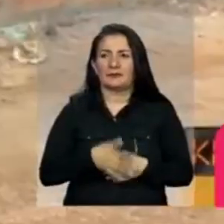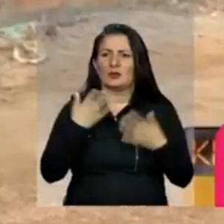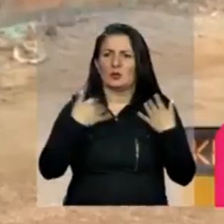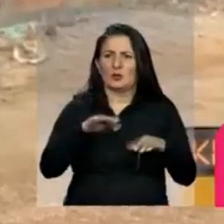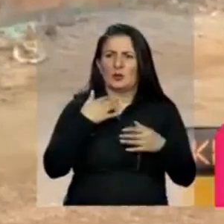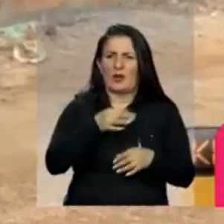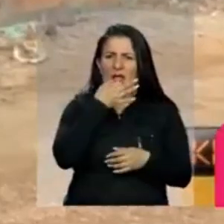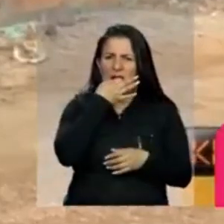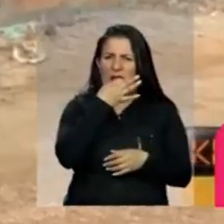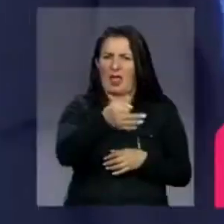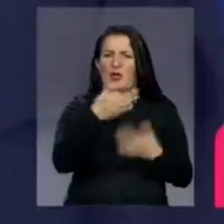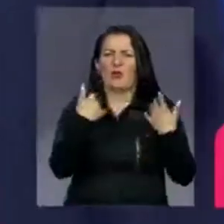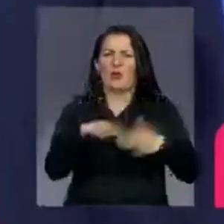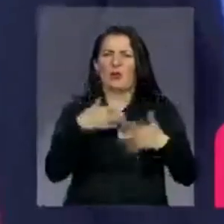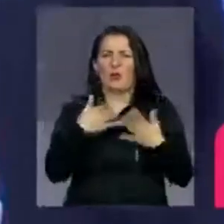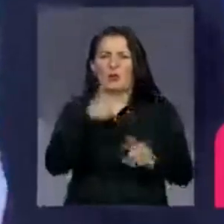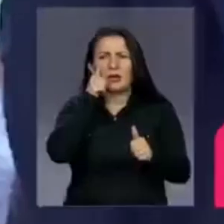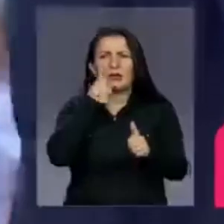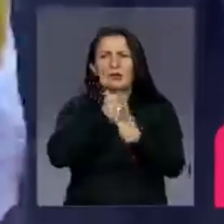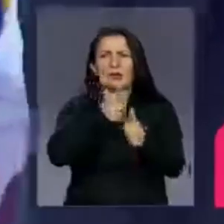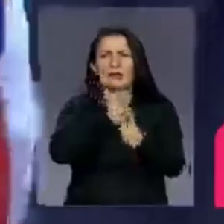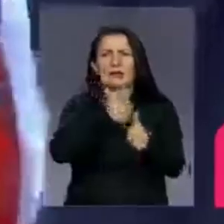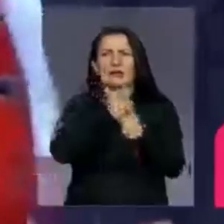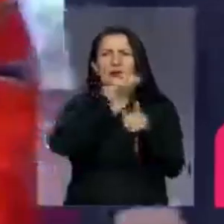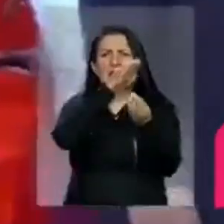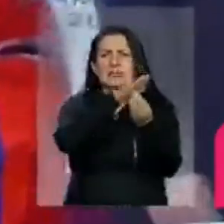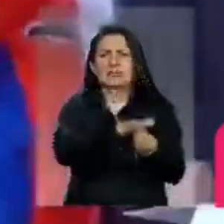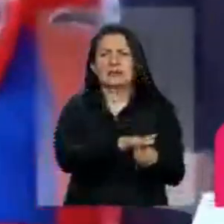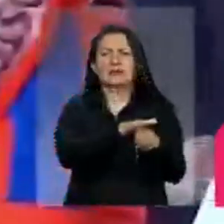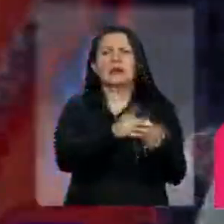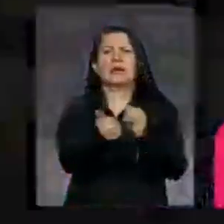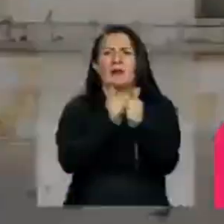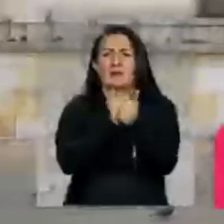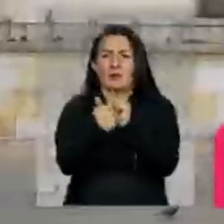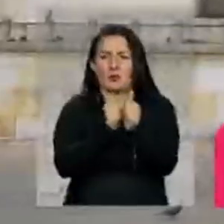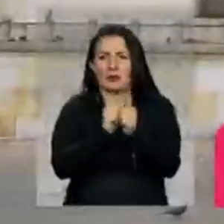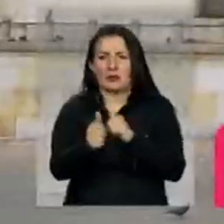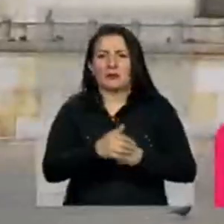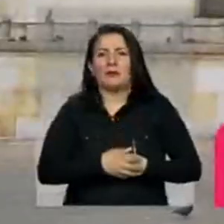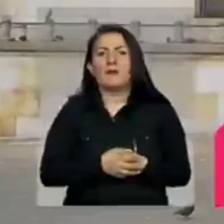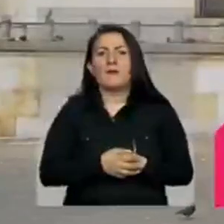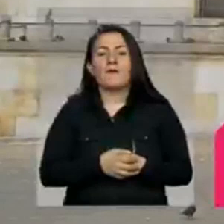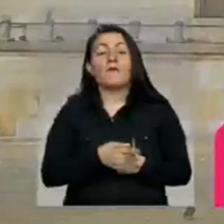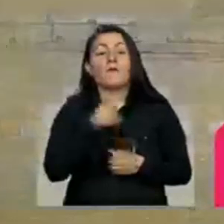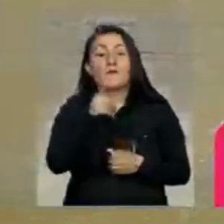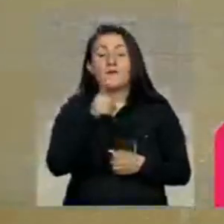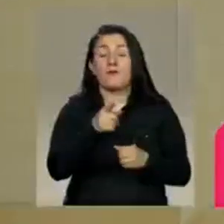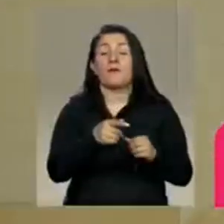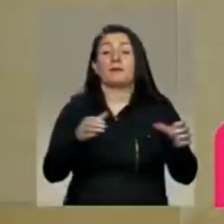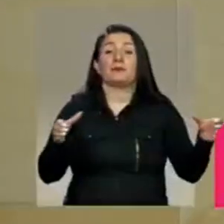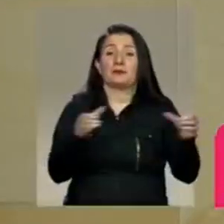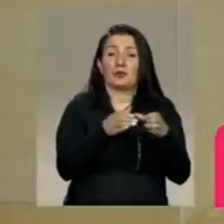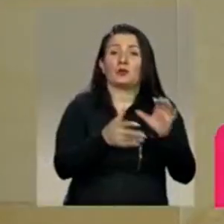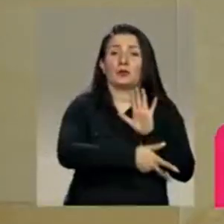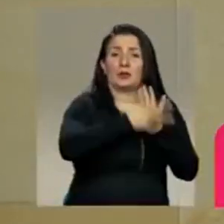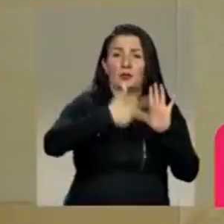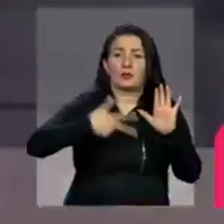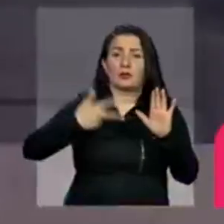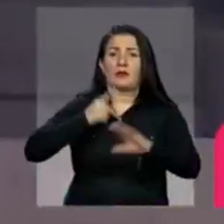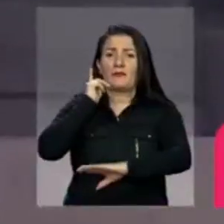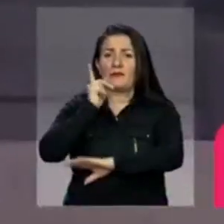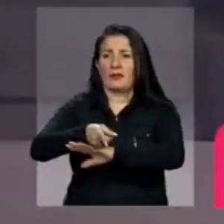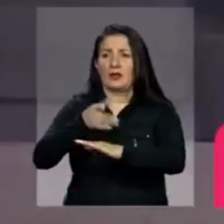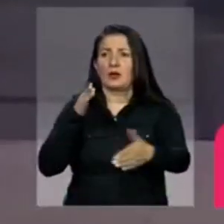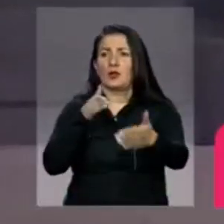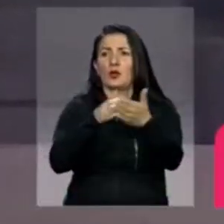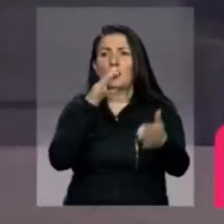detonante para ejercer el seguimiento a la discriminación de género en el deporte. A partir de ellas, la Corte Constitucional emitió un fallo en contra